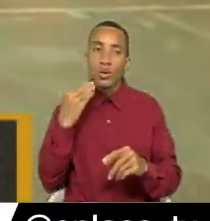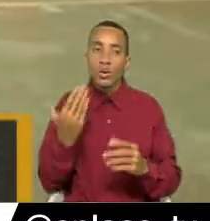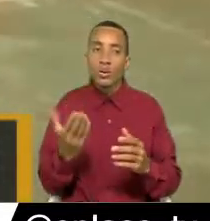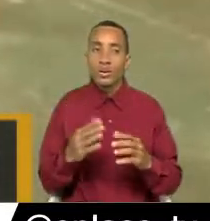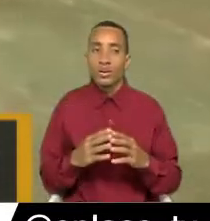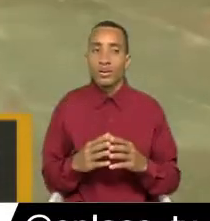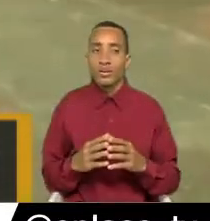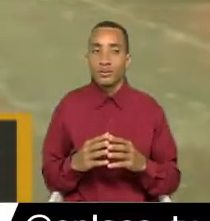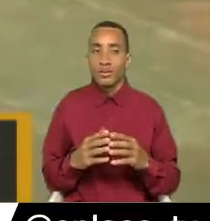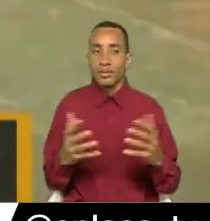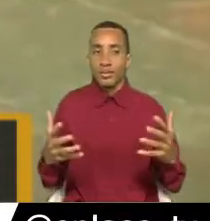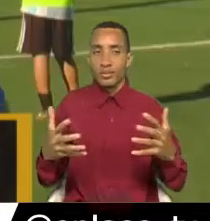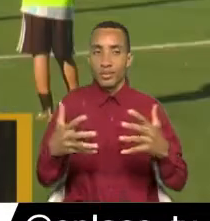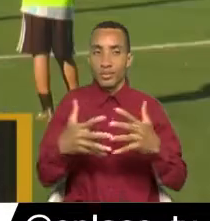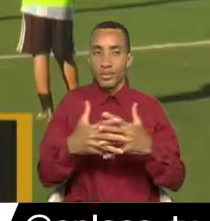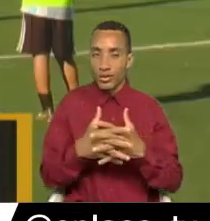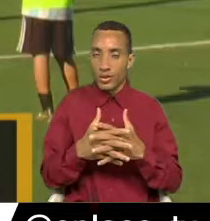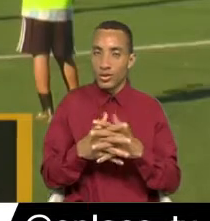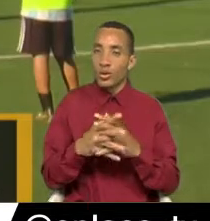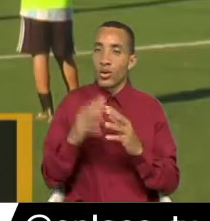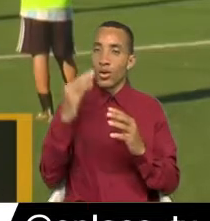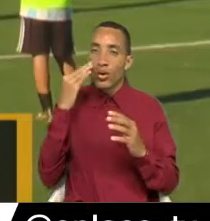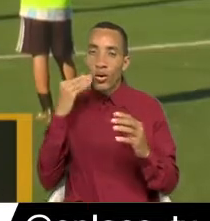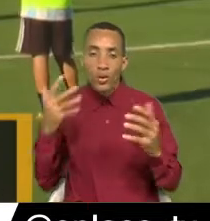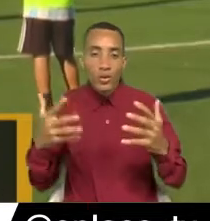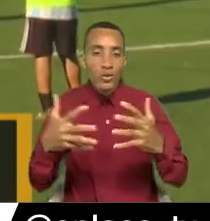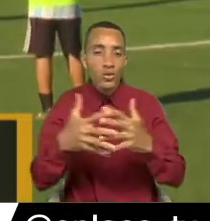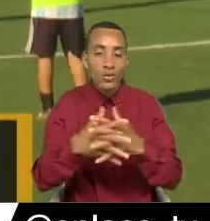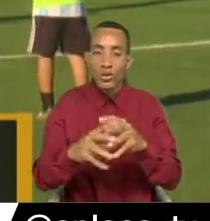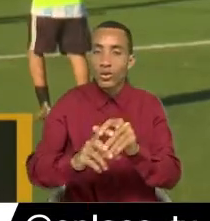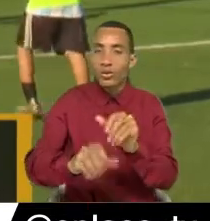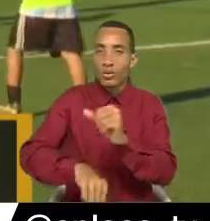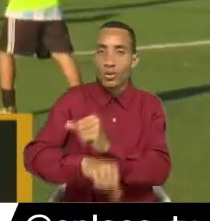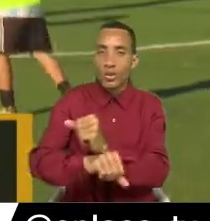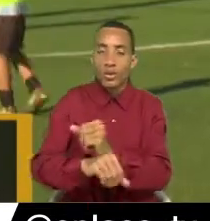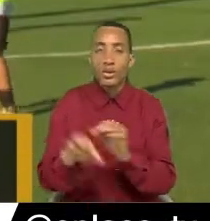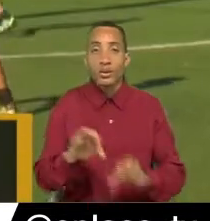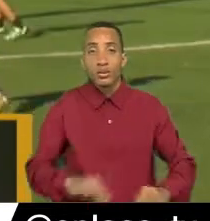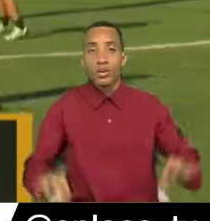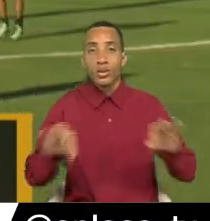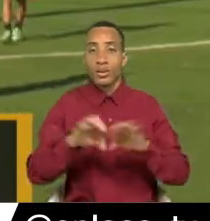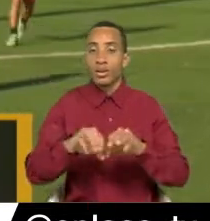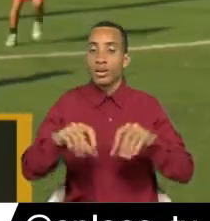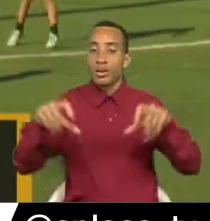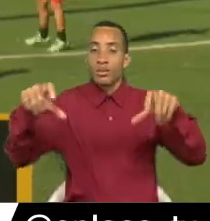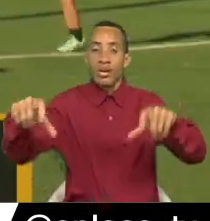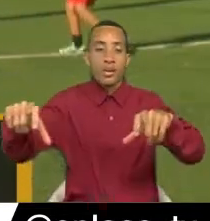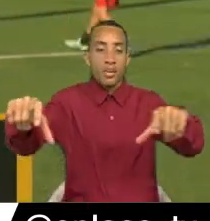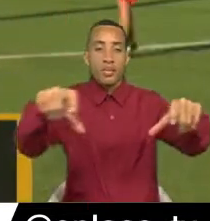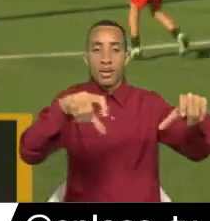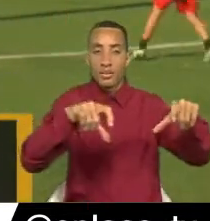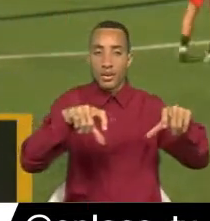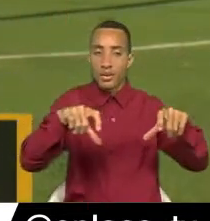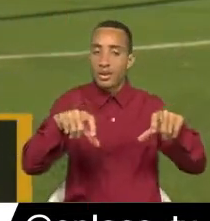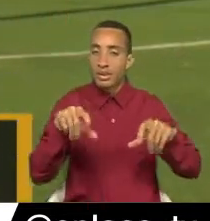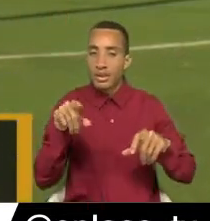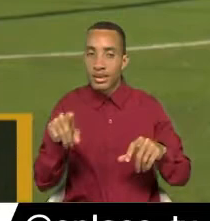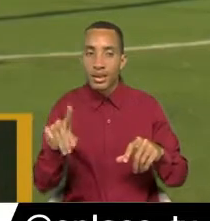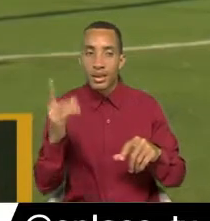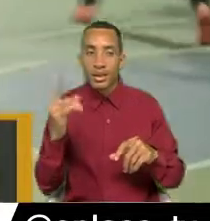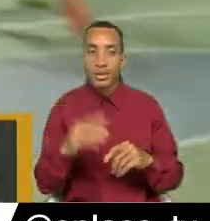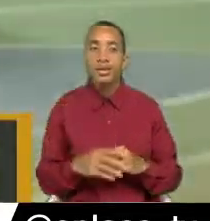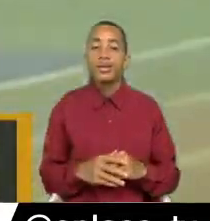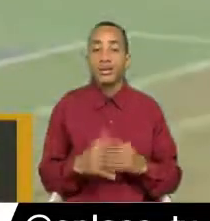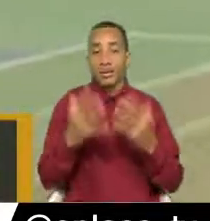se han unido a esta causa deportiva, y lo más importante, hemos recuperado los escenarios deportivos de esas cosas indeseables que uno